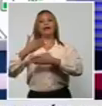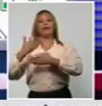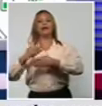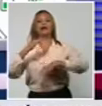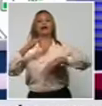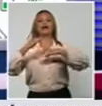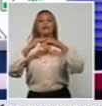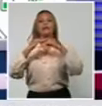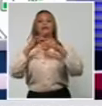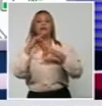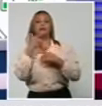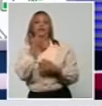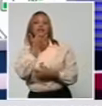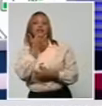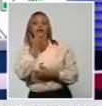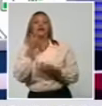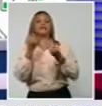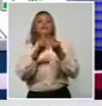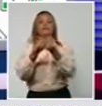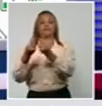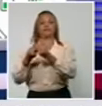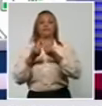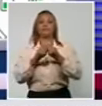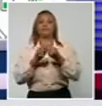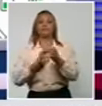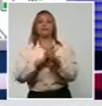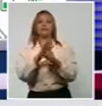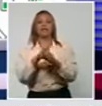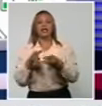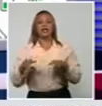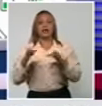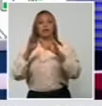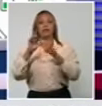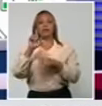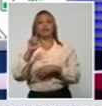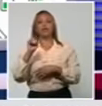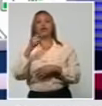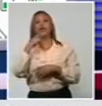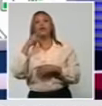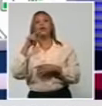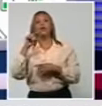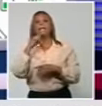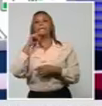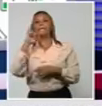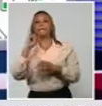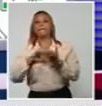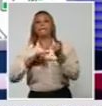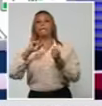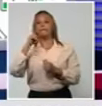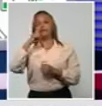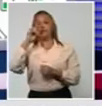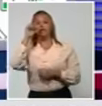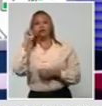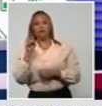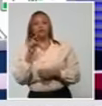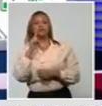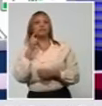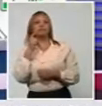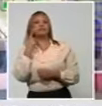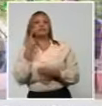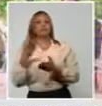minimizar el riesgo de contagio de la COVID-19. El motel Los Pinos del municipio de Cacocún estimula a quienes lo visitan con atractivas